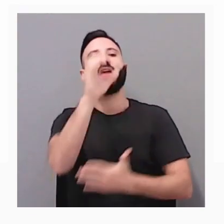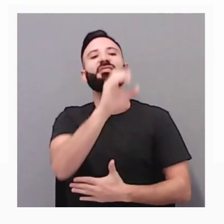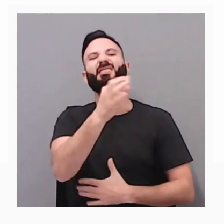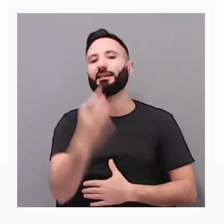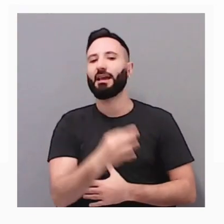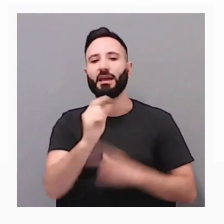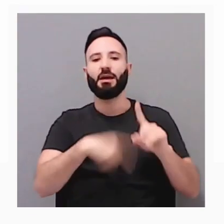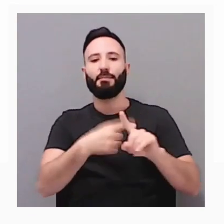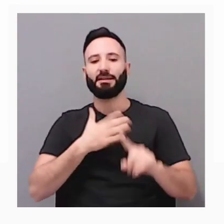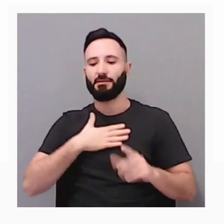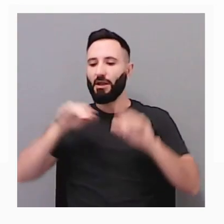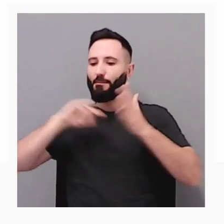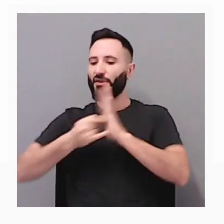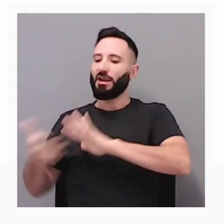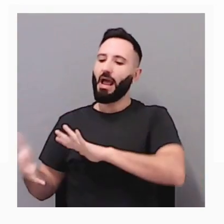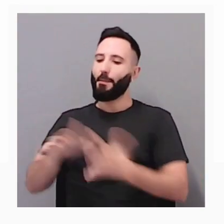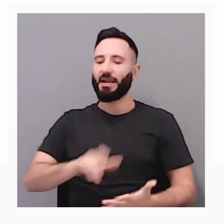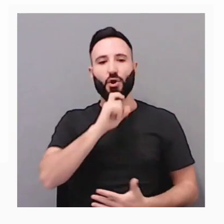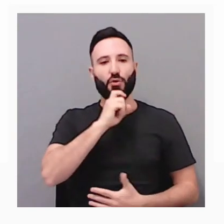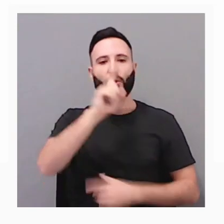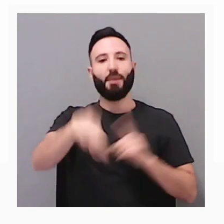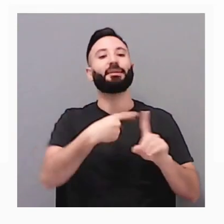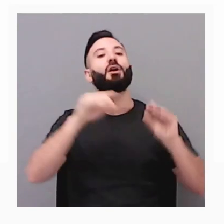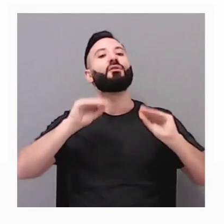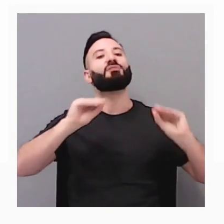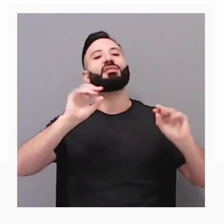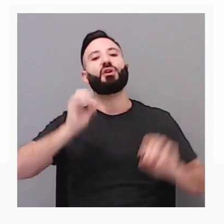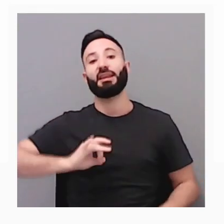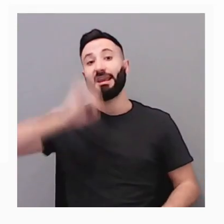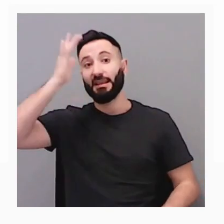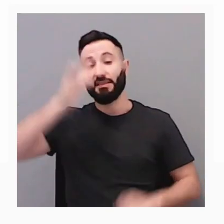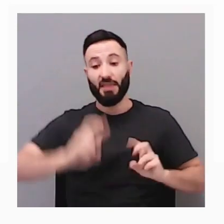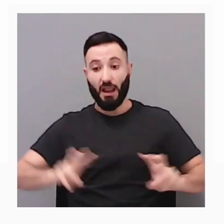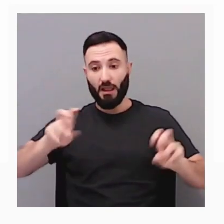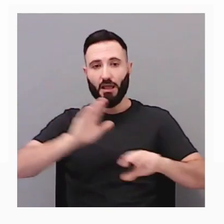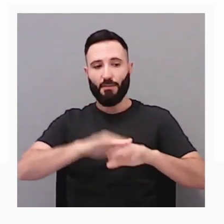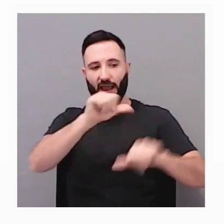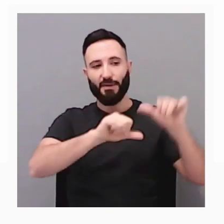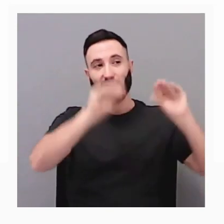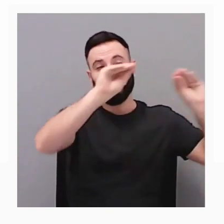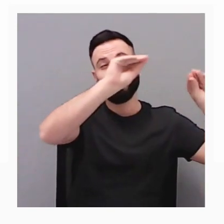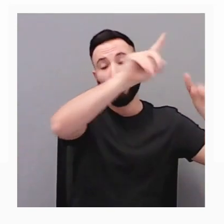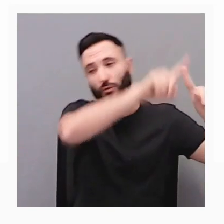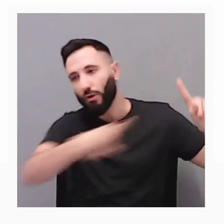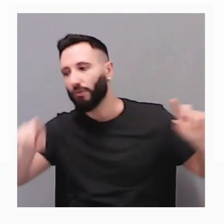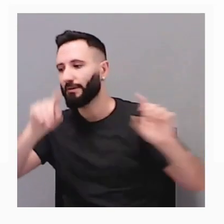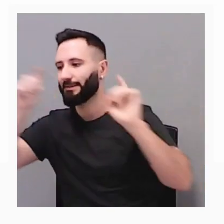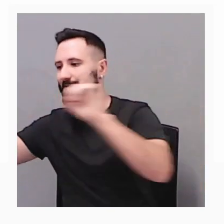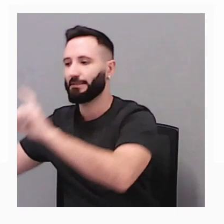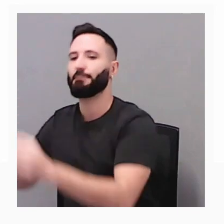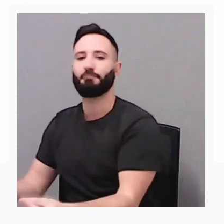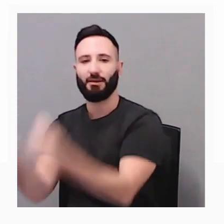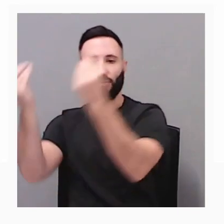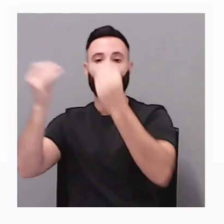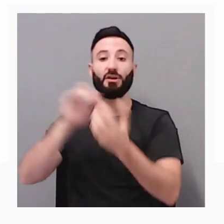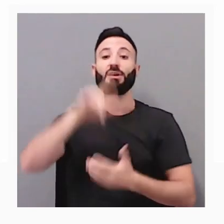podemos aplicar nuestra metodología y darles una formación inicial para que sepan hacerlo y puedan luego volar solos. Pero luego, aparte de que